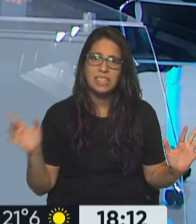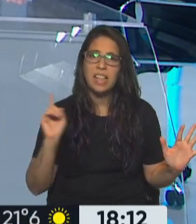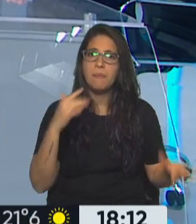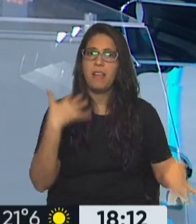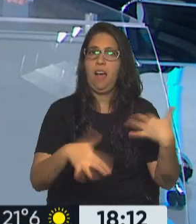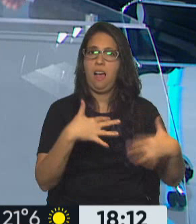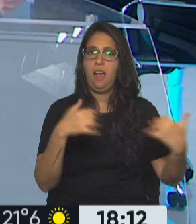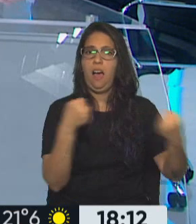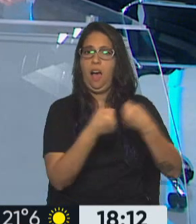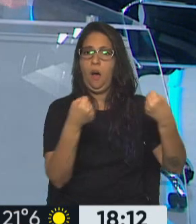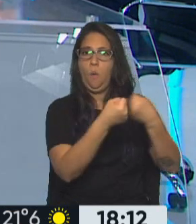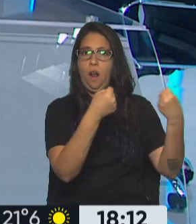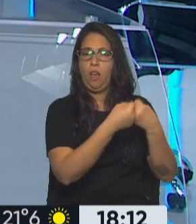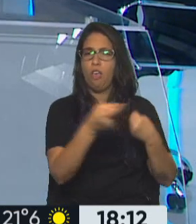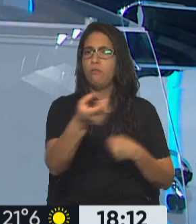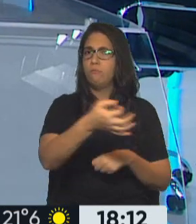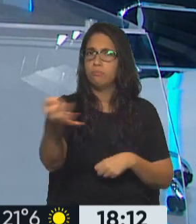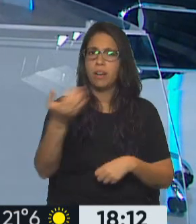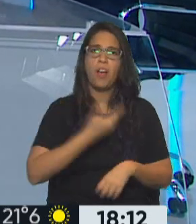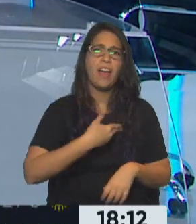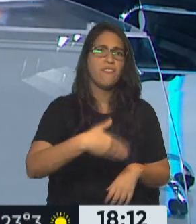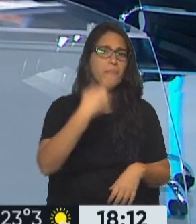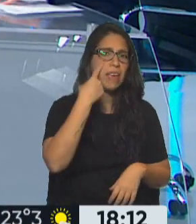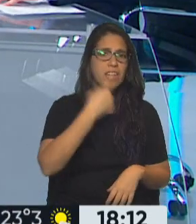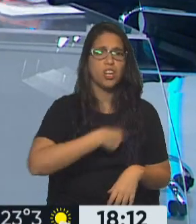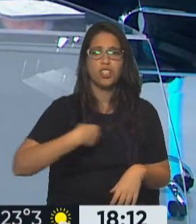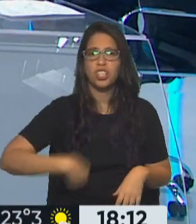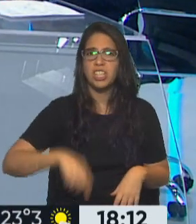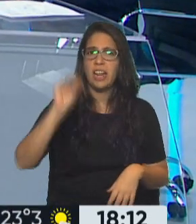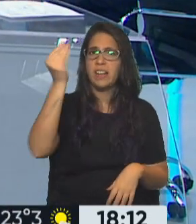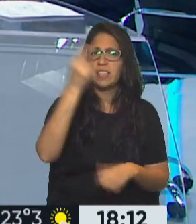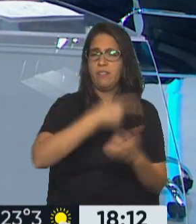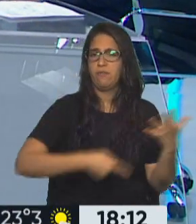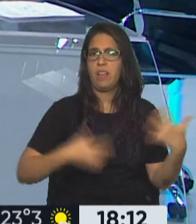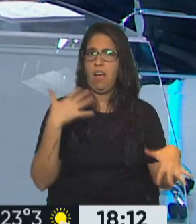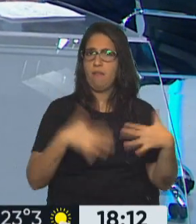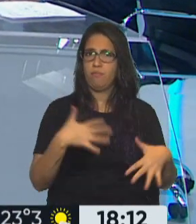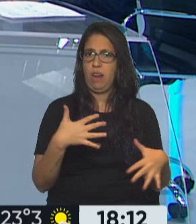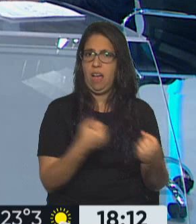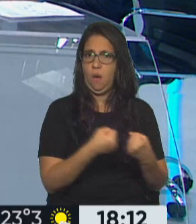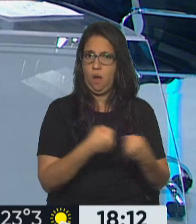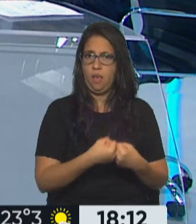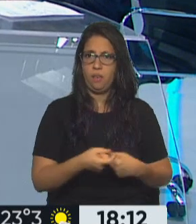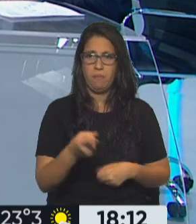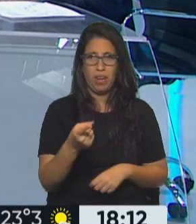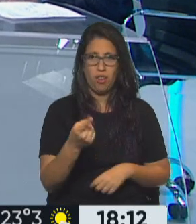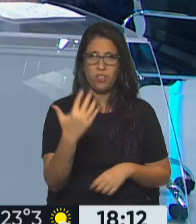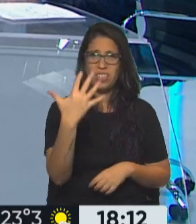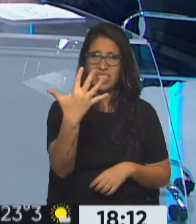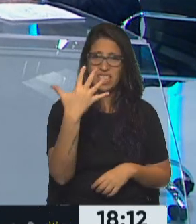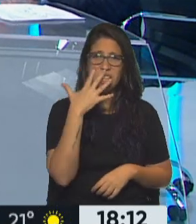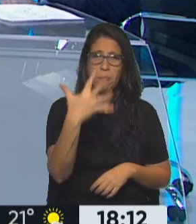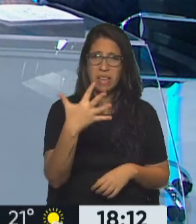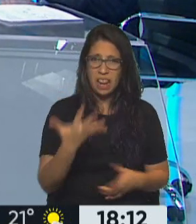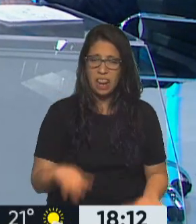acuerdos que ya venimos charlando. Está todo bien, que acuerde lo que quiera. Acuerde lo que quiera. La diaria, 5 lucas. Vos